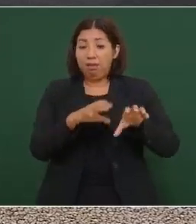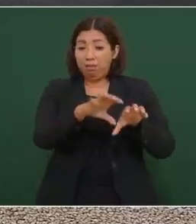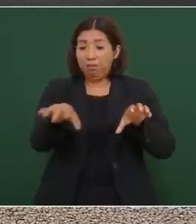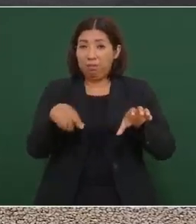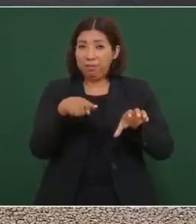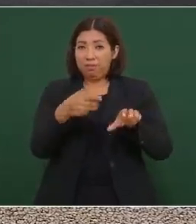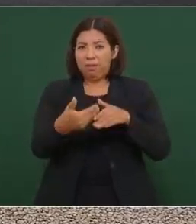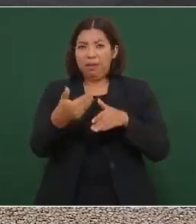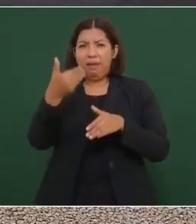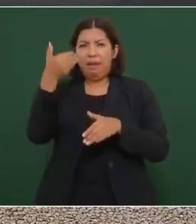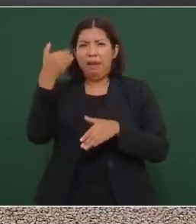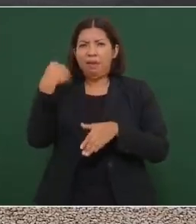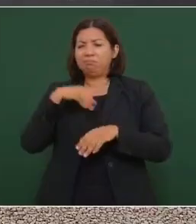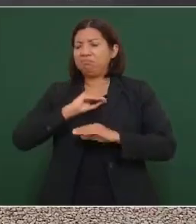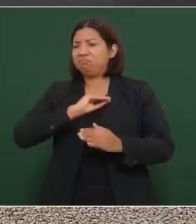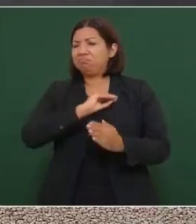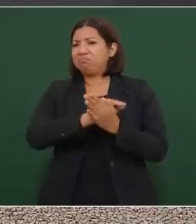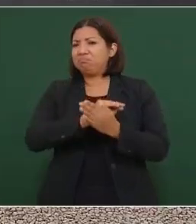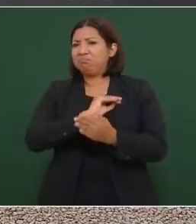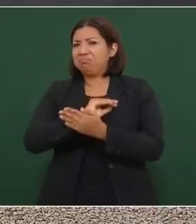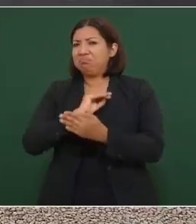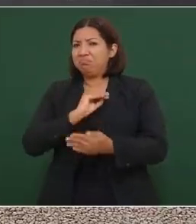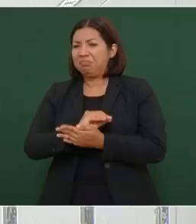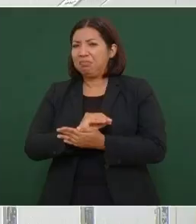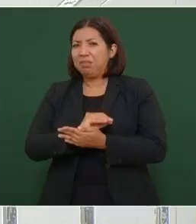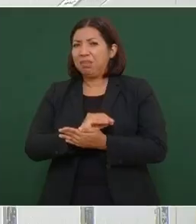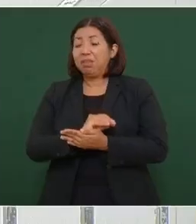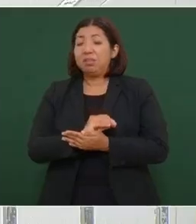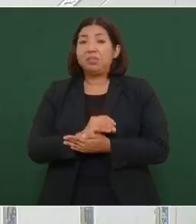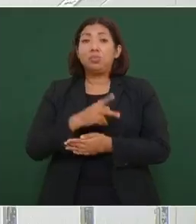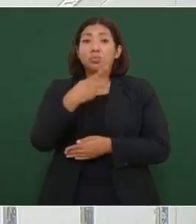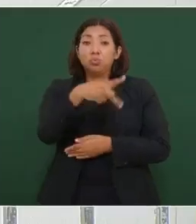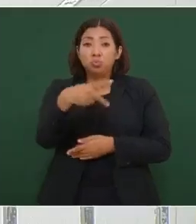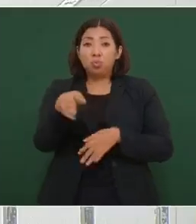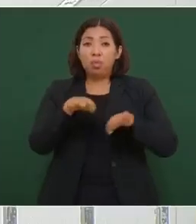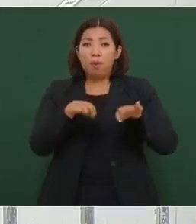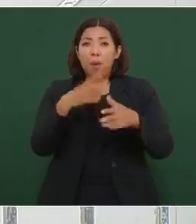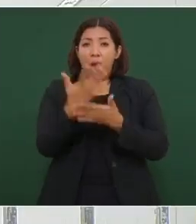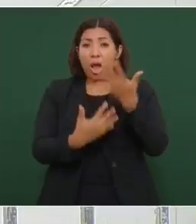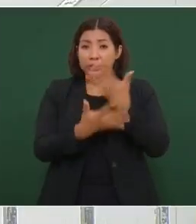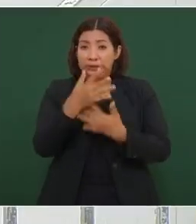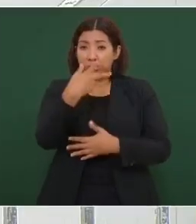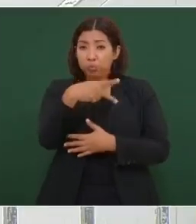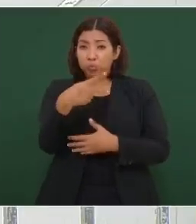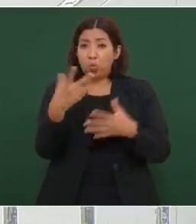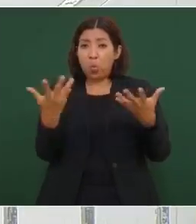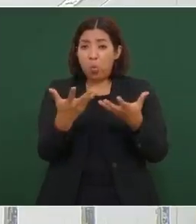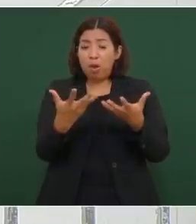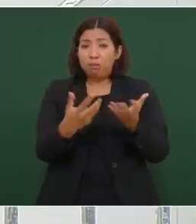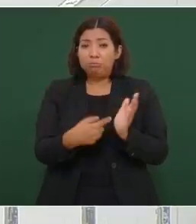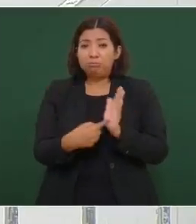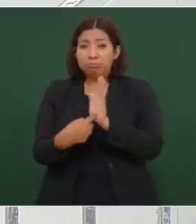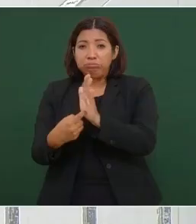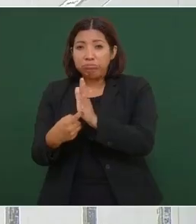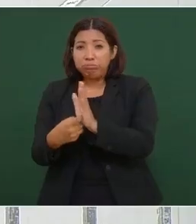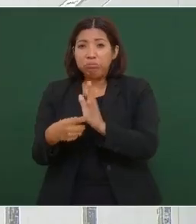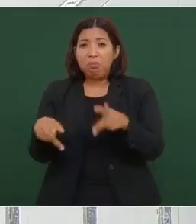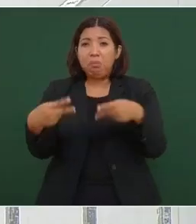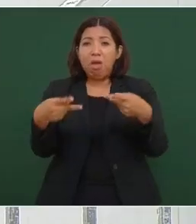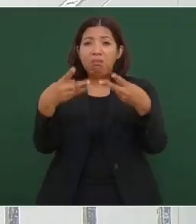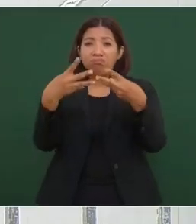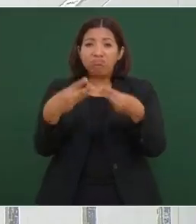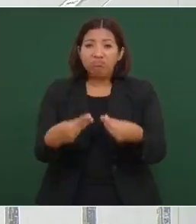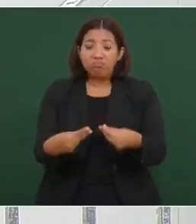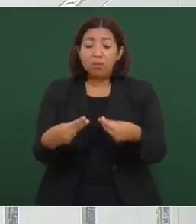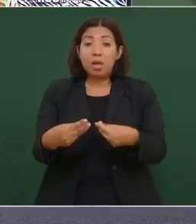abandono y marginados, que han malbaratado sus productos, incluso muchos de sus productos se echaban a perder. Con esta vinculación ya lo venden